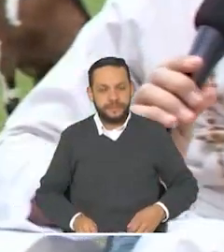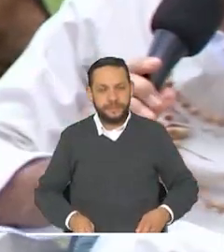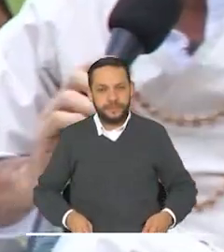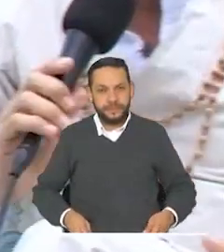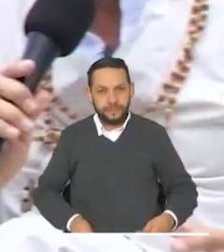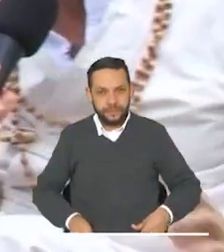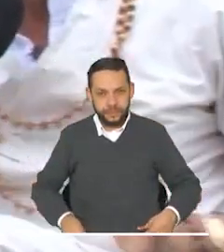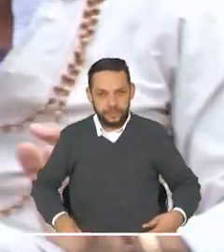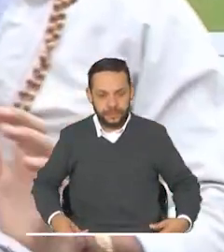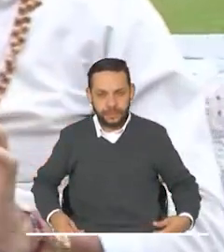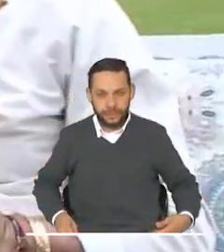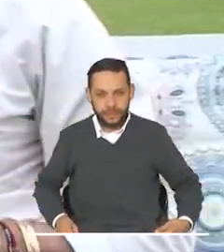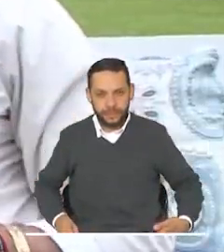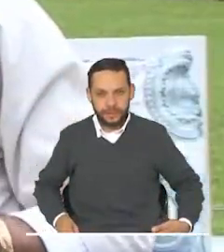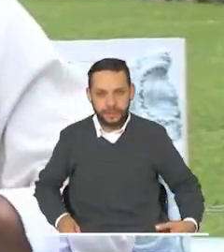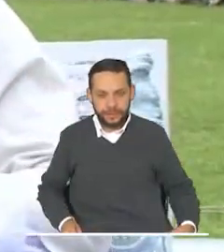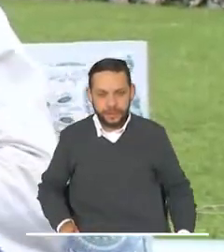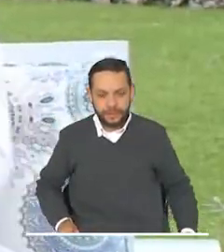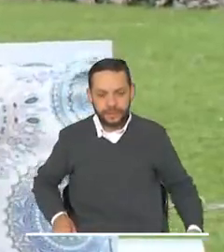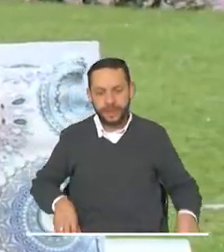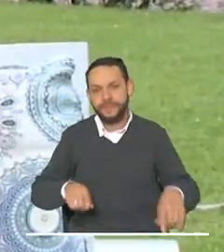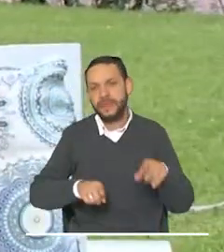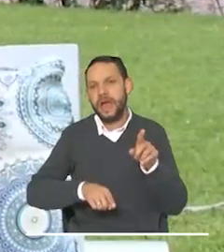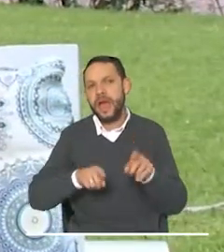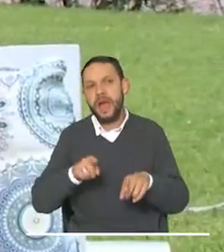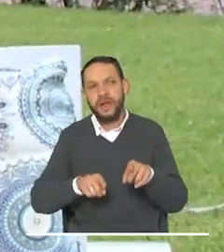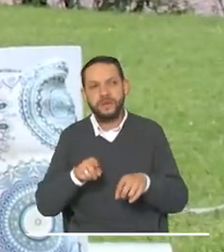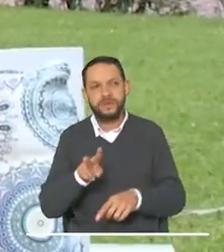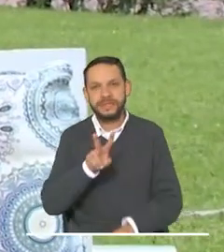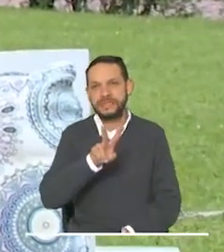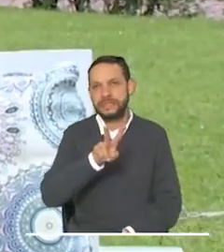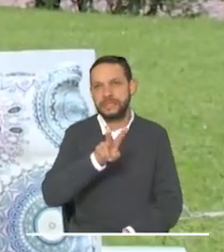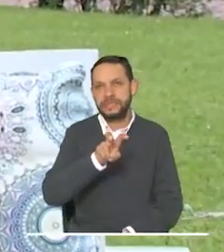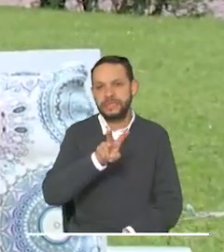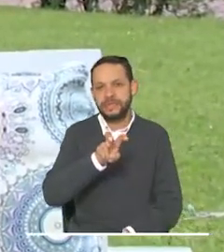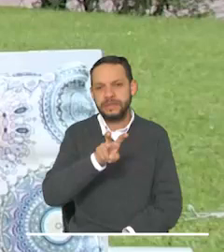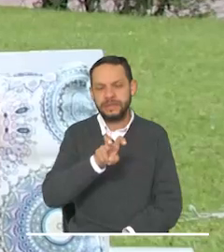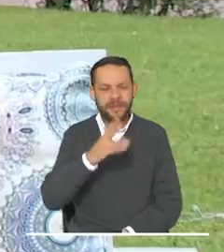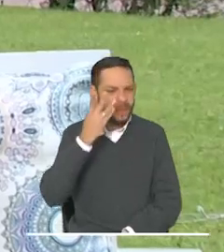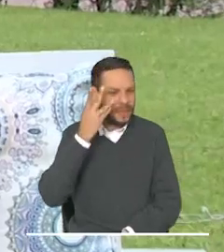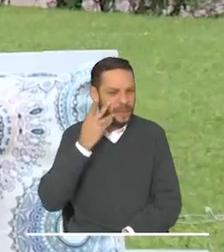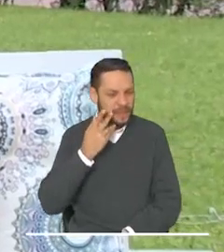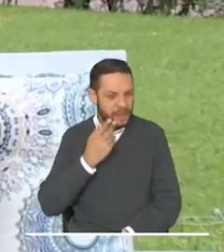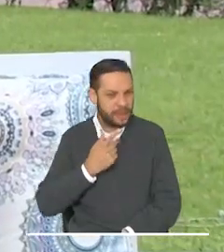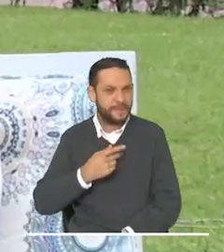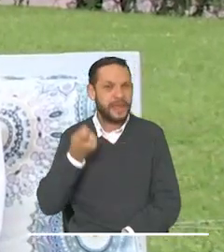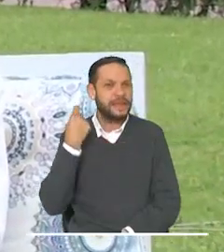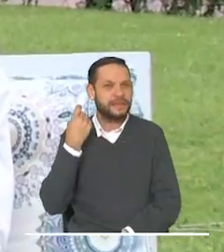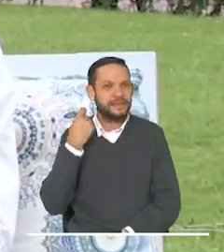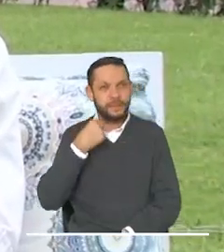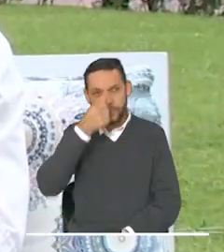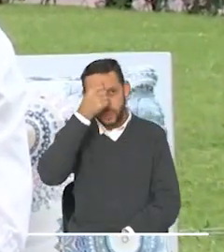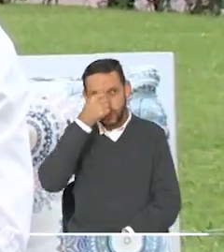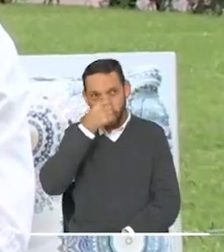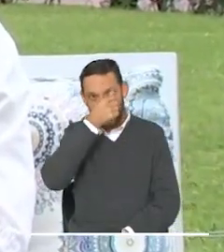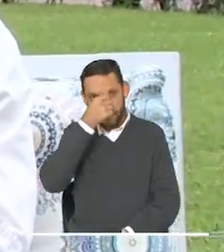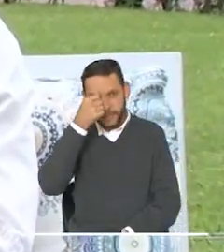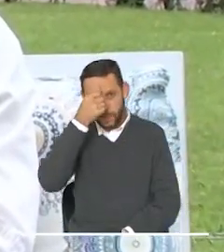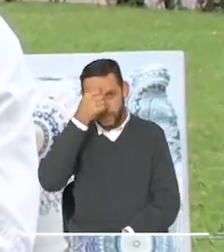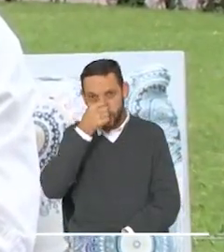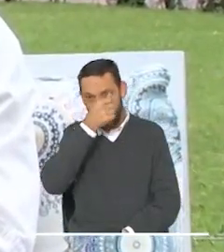siete días ustedes dirán bueno que hace siete días el domingo pues nosotros estuvimos con todos los pacientes conversando